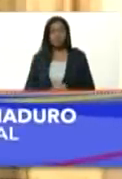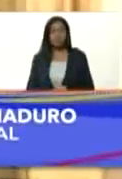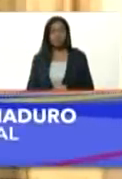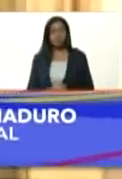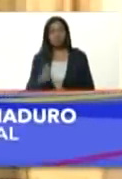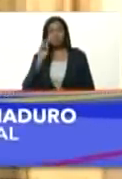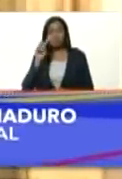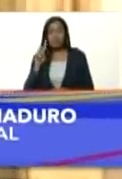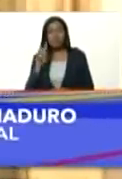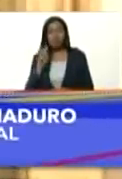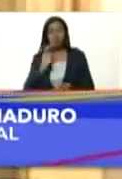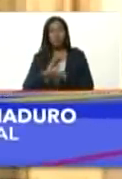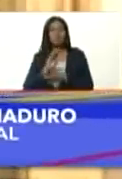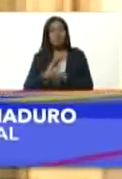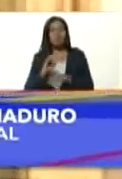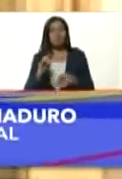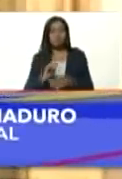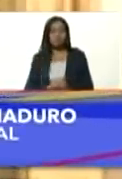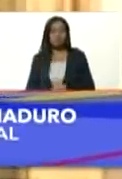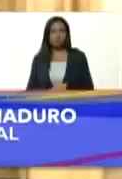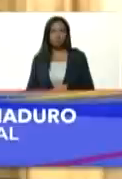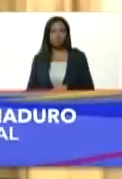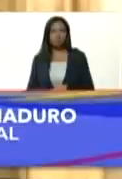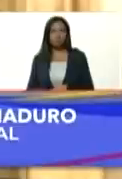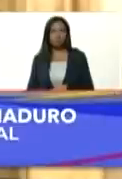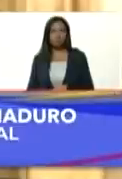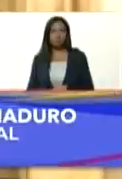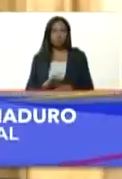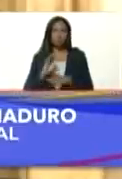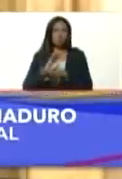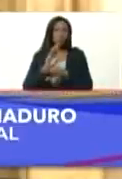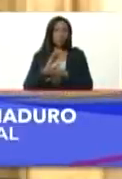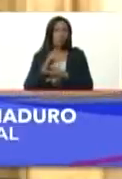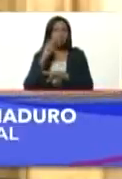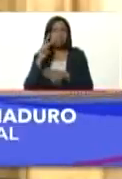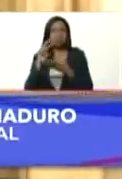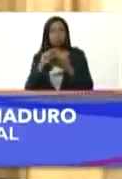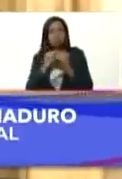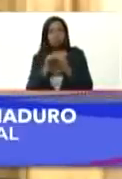tomando previsiones. Tomando previsiones.